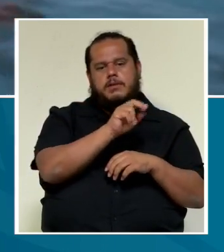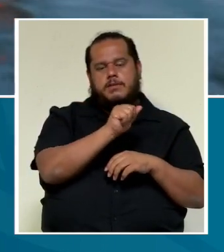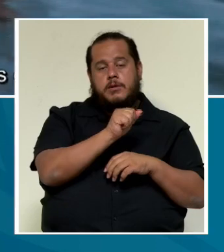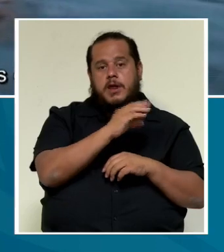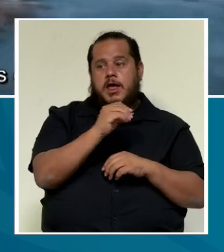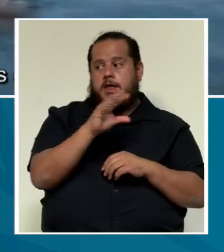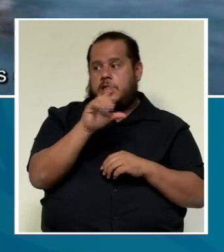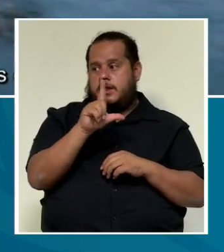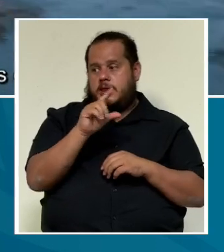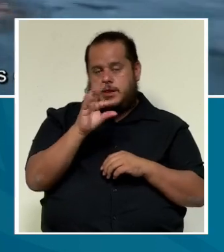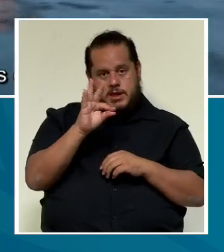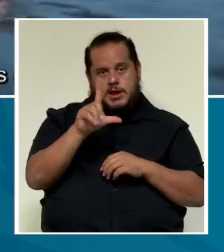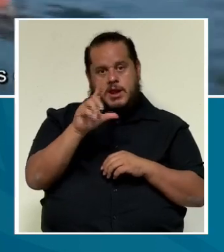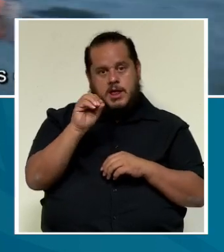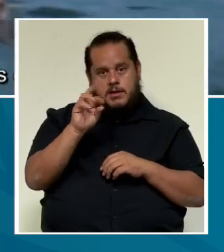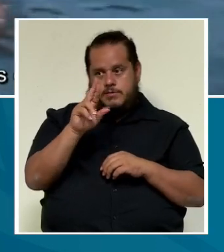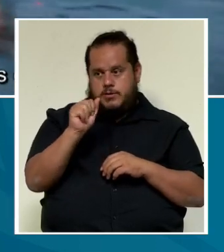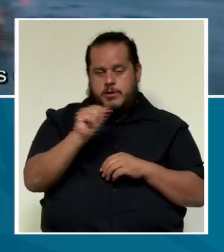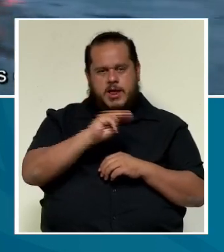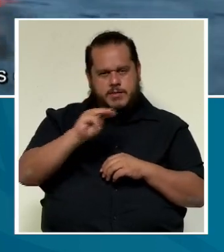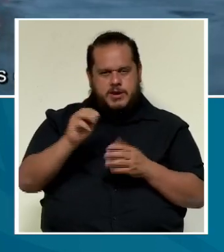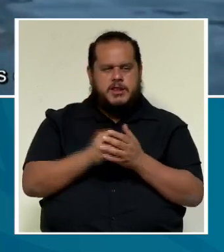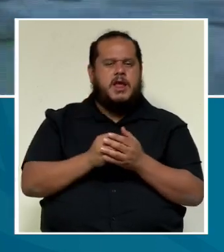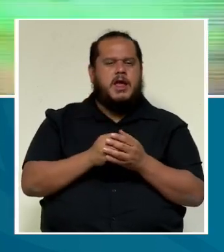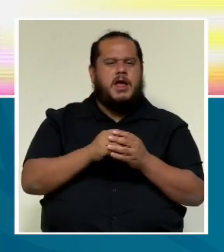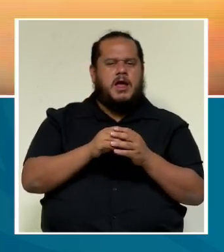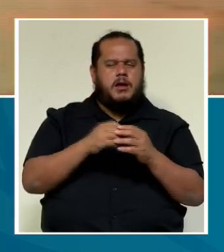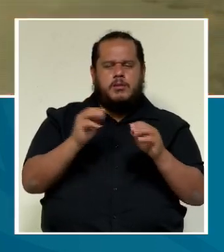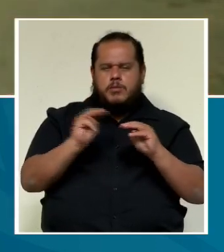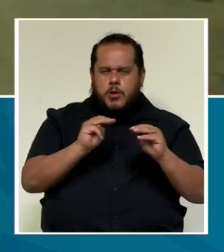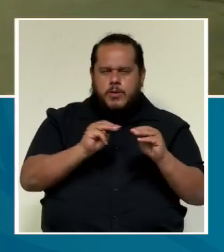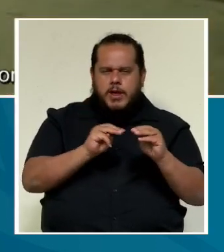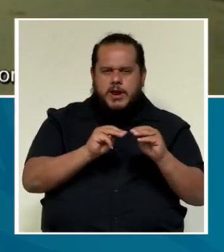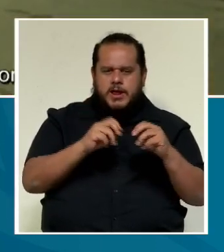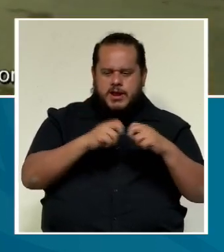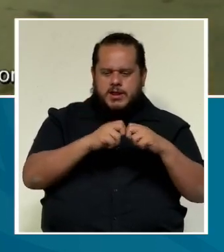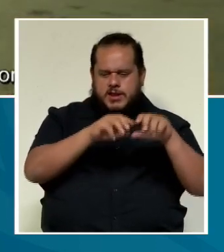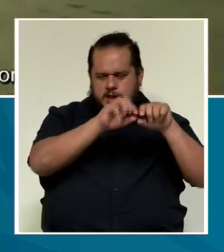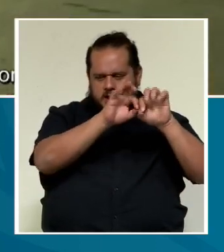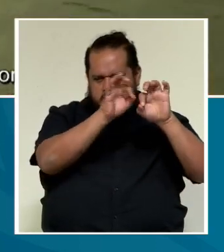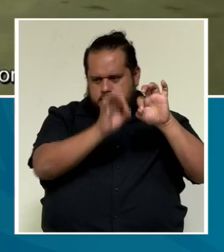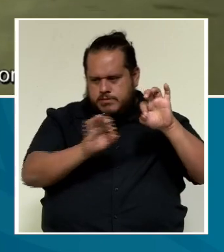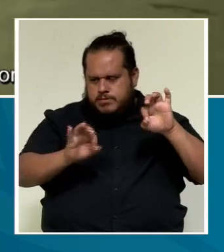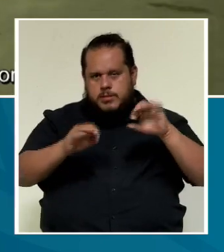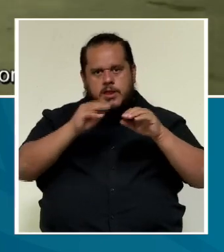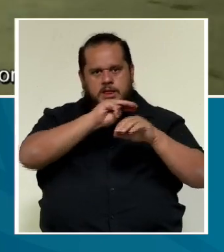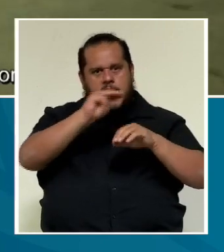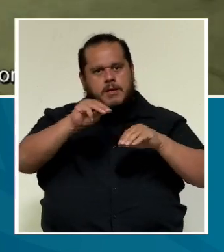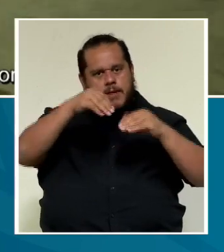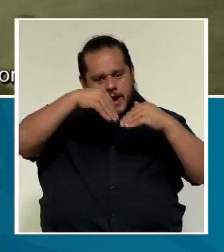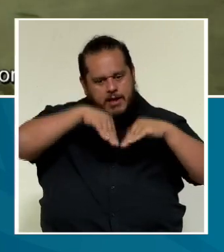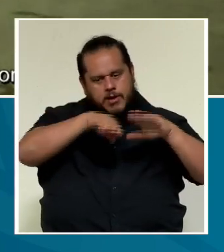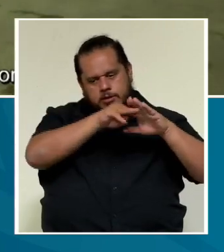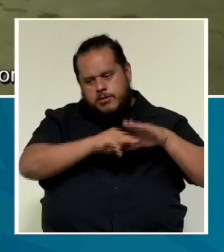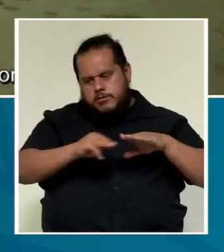mover electricidad a través de cables dentro del mar puede tener un